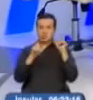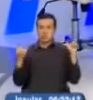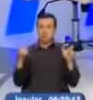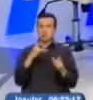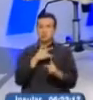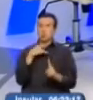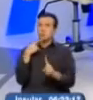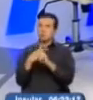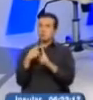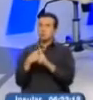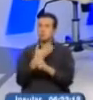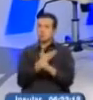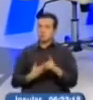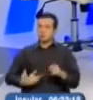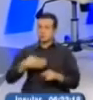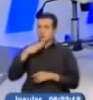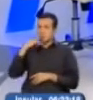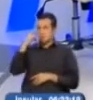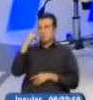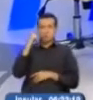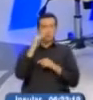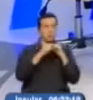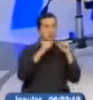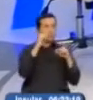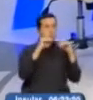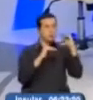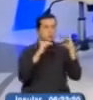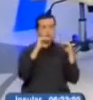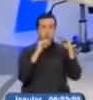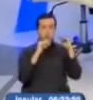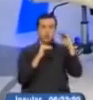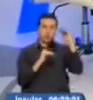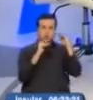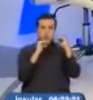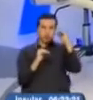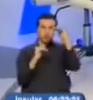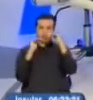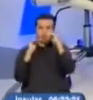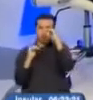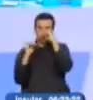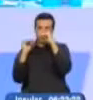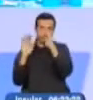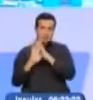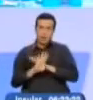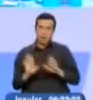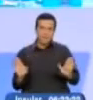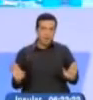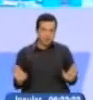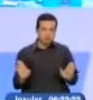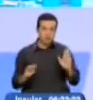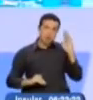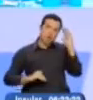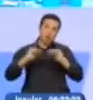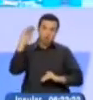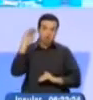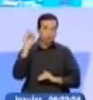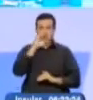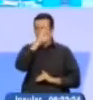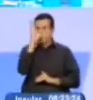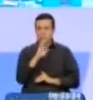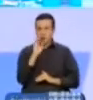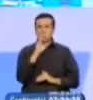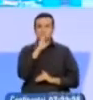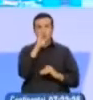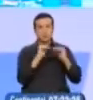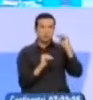ha calificado positivamente. Lo que fue variando fue la diferencia entre los positivos y negativos, entonces. Sí, y ese movimiento se produjo en